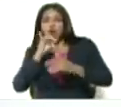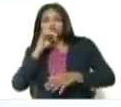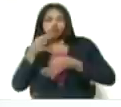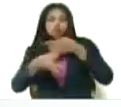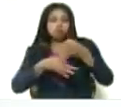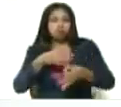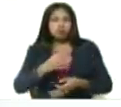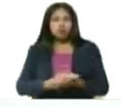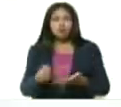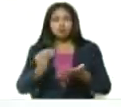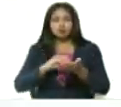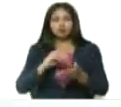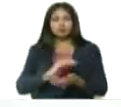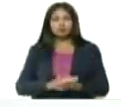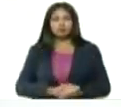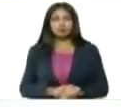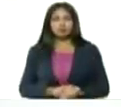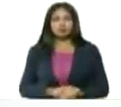vuelvo.